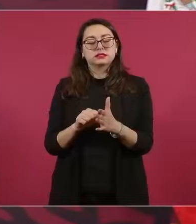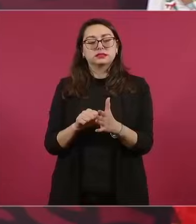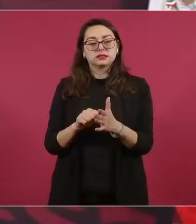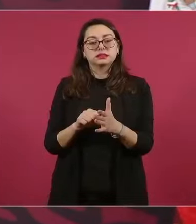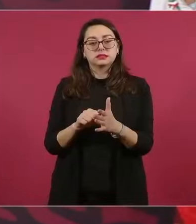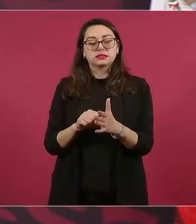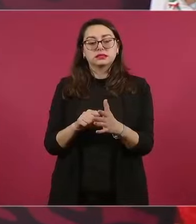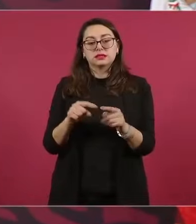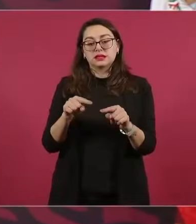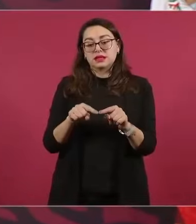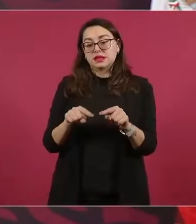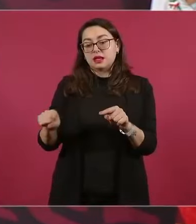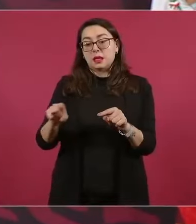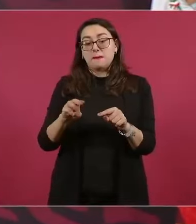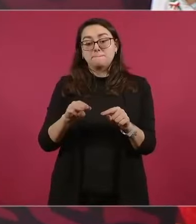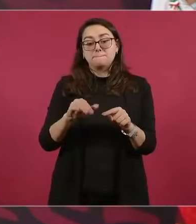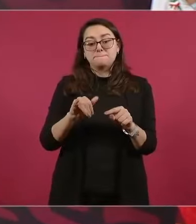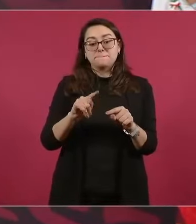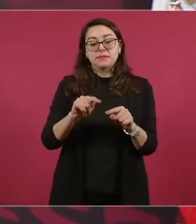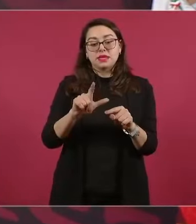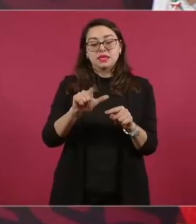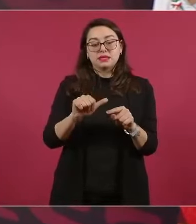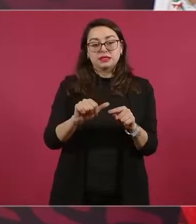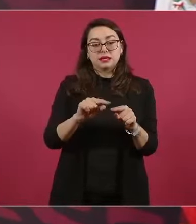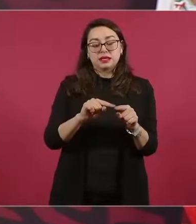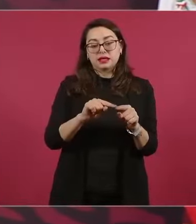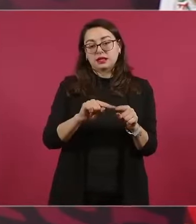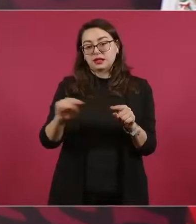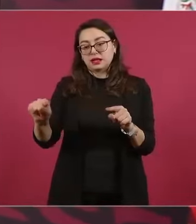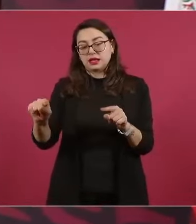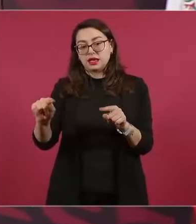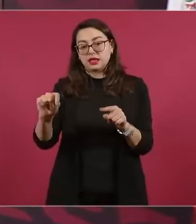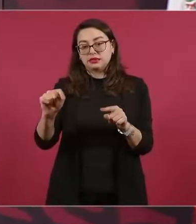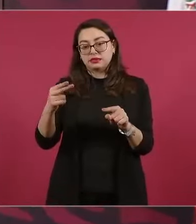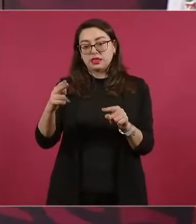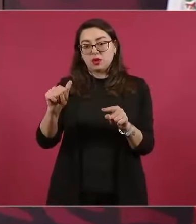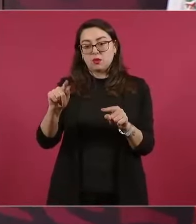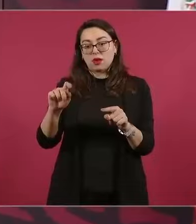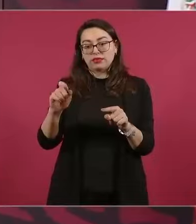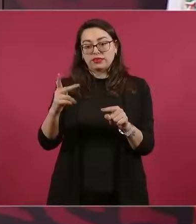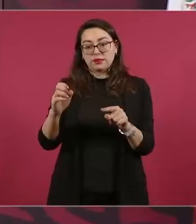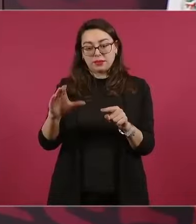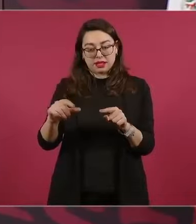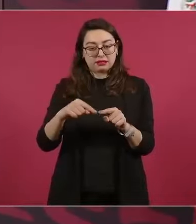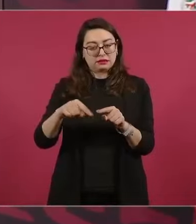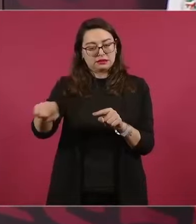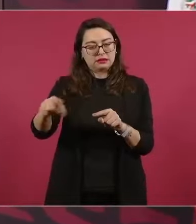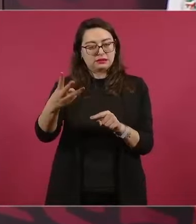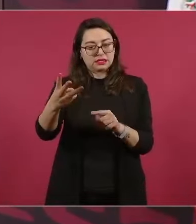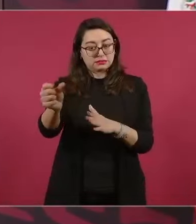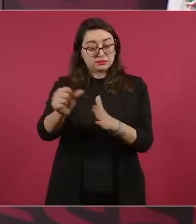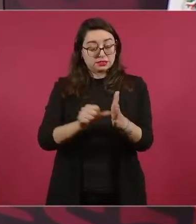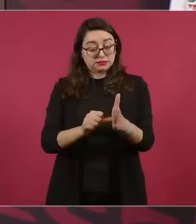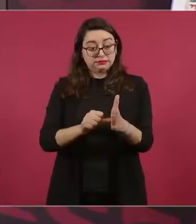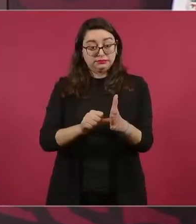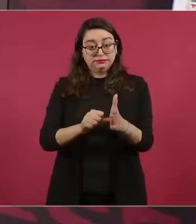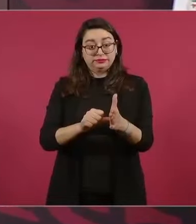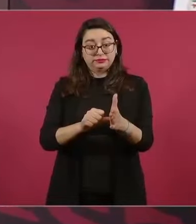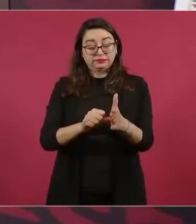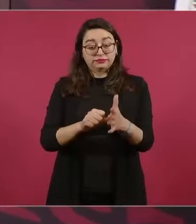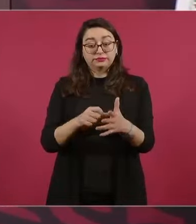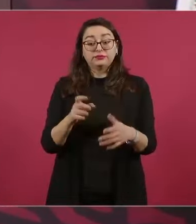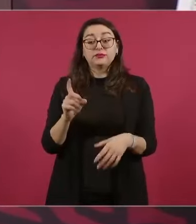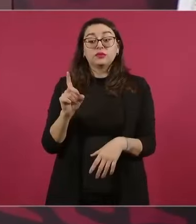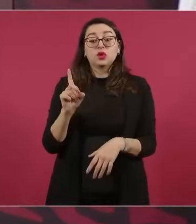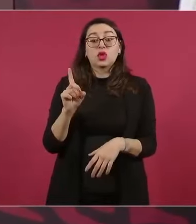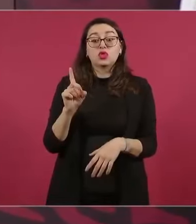Es Mitla Tehuantepec, la de Oaxaca al Istmo, la que vamos a inaugurar el